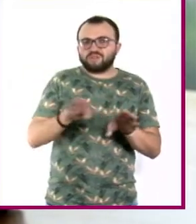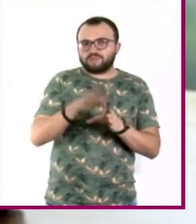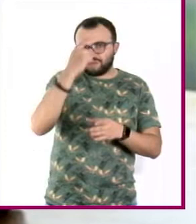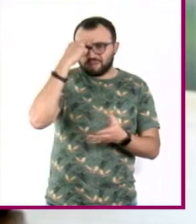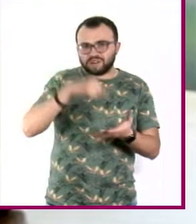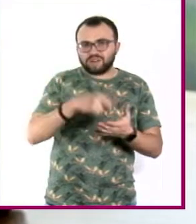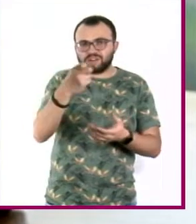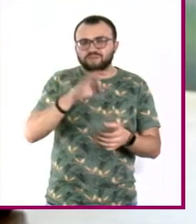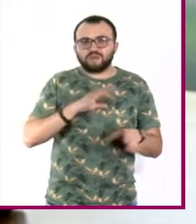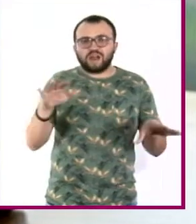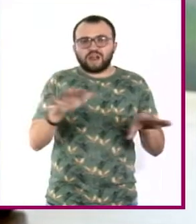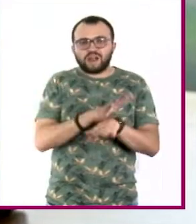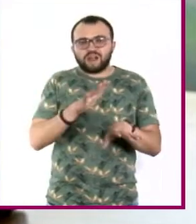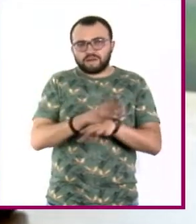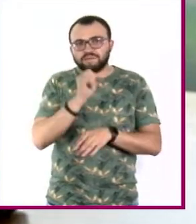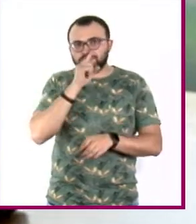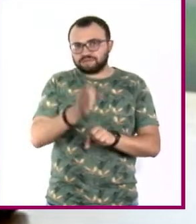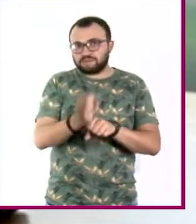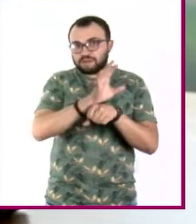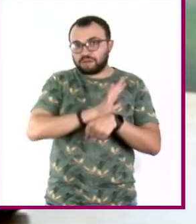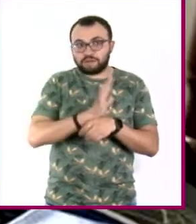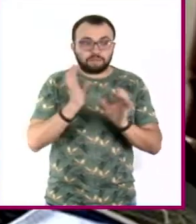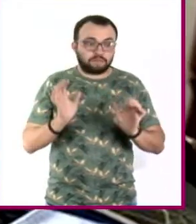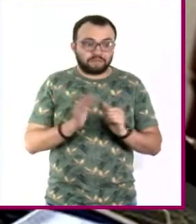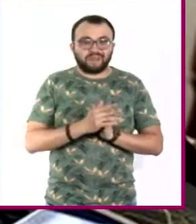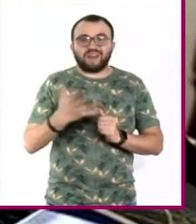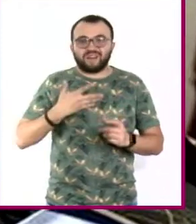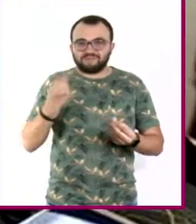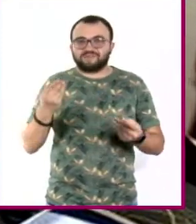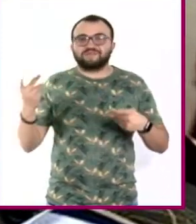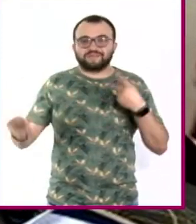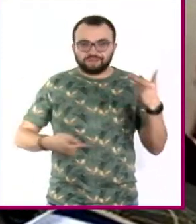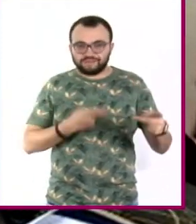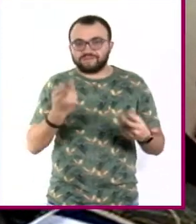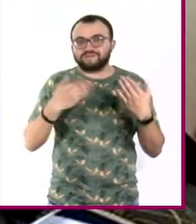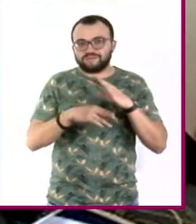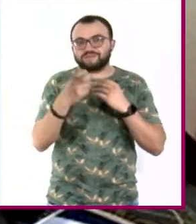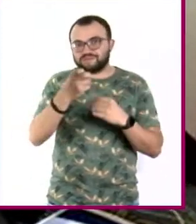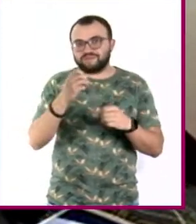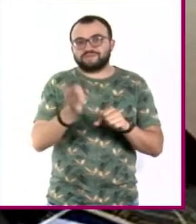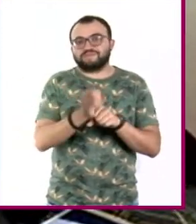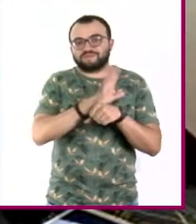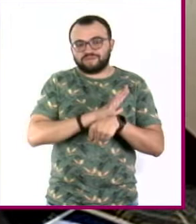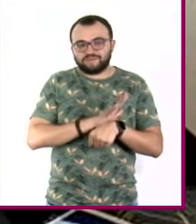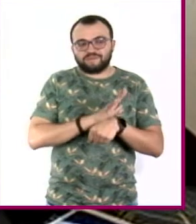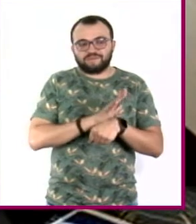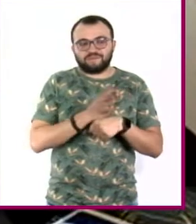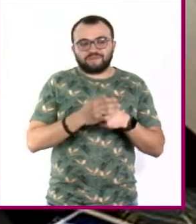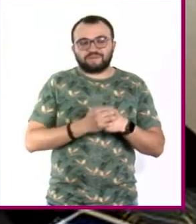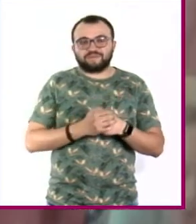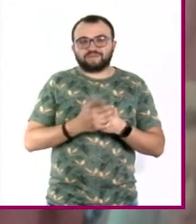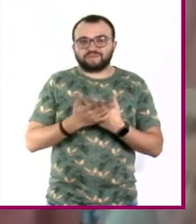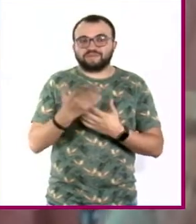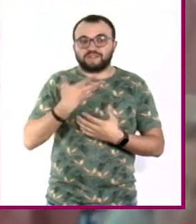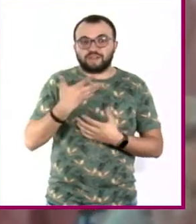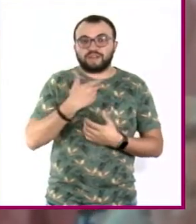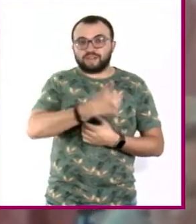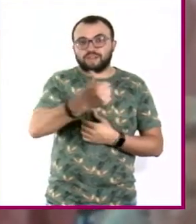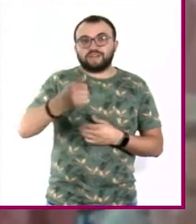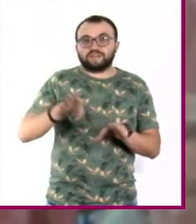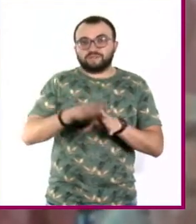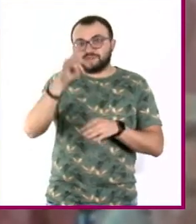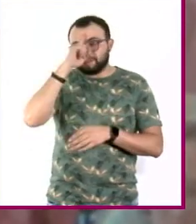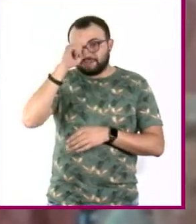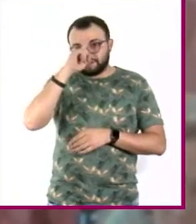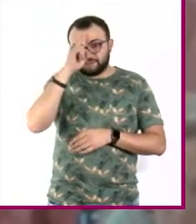estar cambiando a partir del coronavirus? Hay mucho de qué hablar sobre la pandemia. Te aseguro que cada alumno puede contar su experiencia personal de la